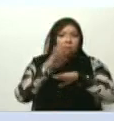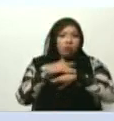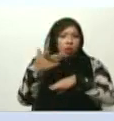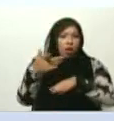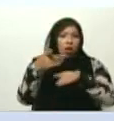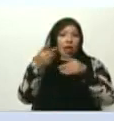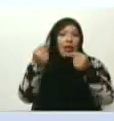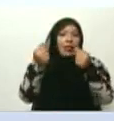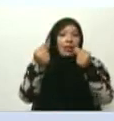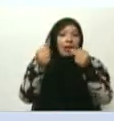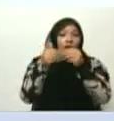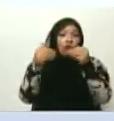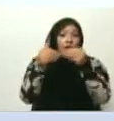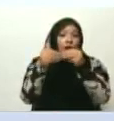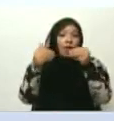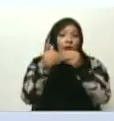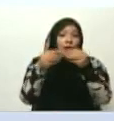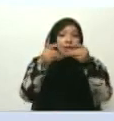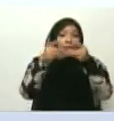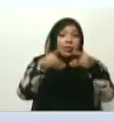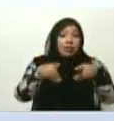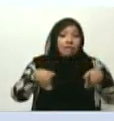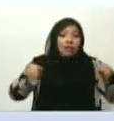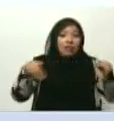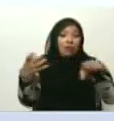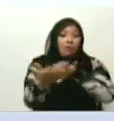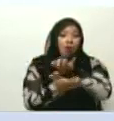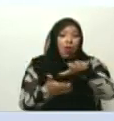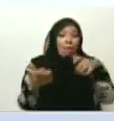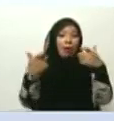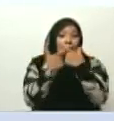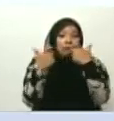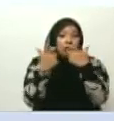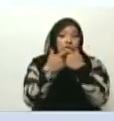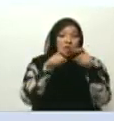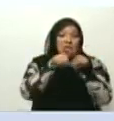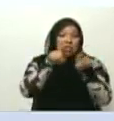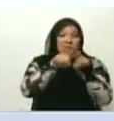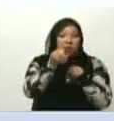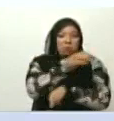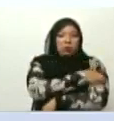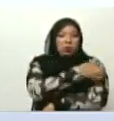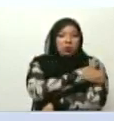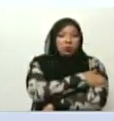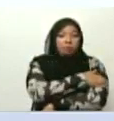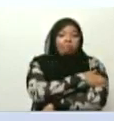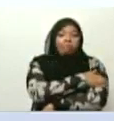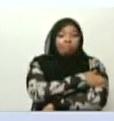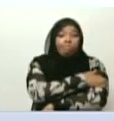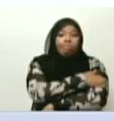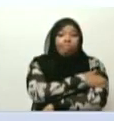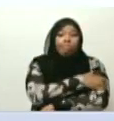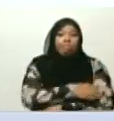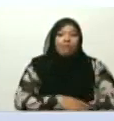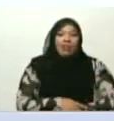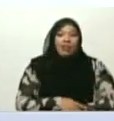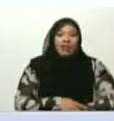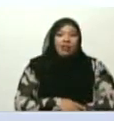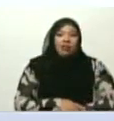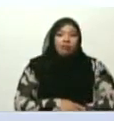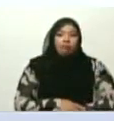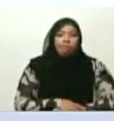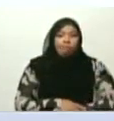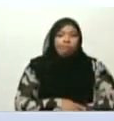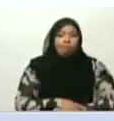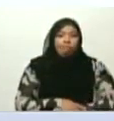El dinero es lo que los ha puesto a pelear a todos y a todas. peleándose por el dinero que se han robado, que es de